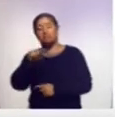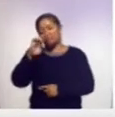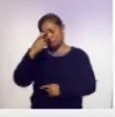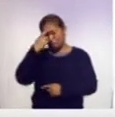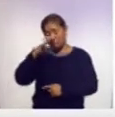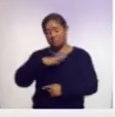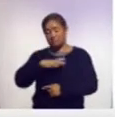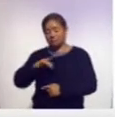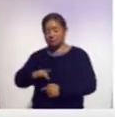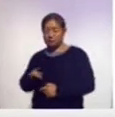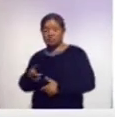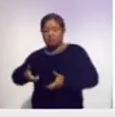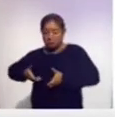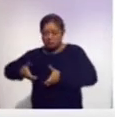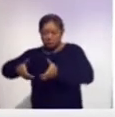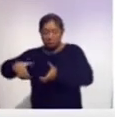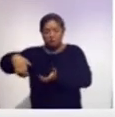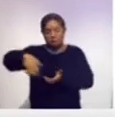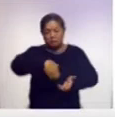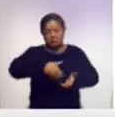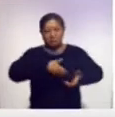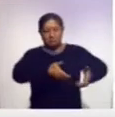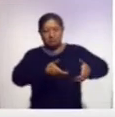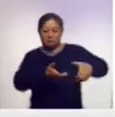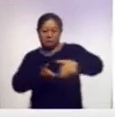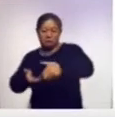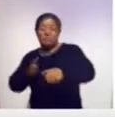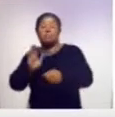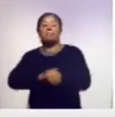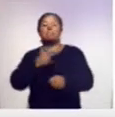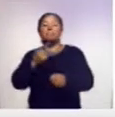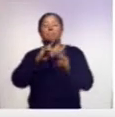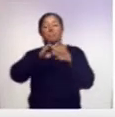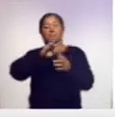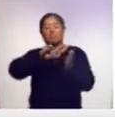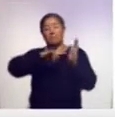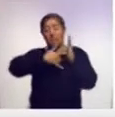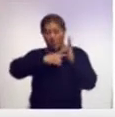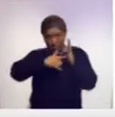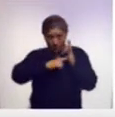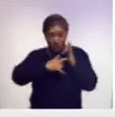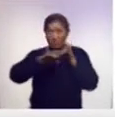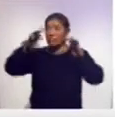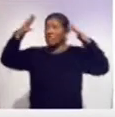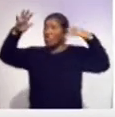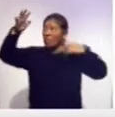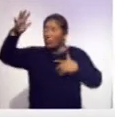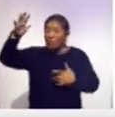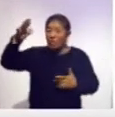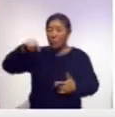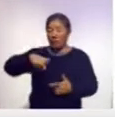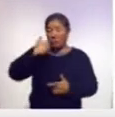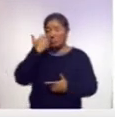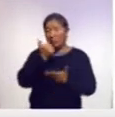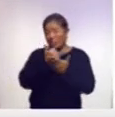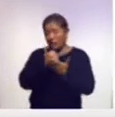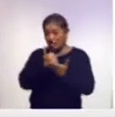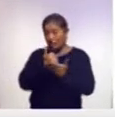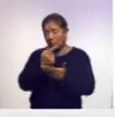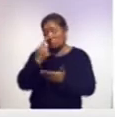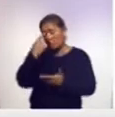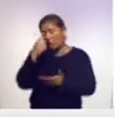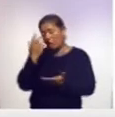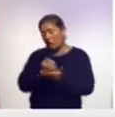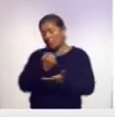circuito con el fin de que tanto las condiciones climáticas, el horario, contribuyera a que se pudiera romper esa marca y además lo hizo con ayuda.